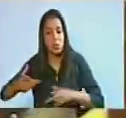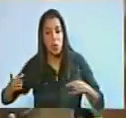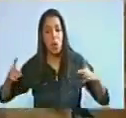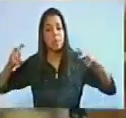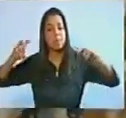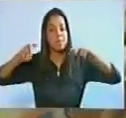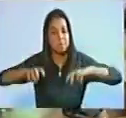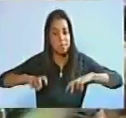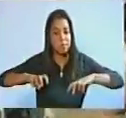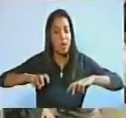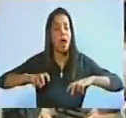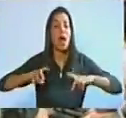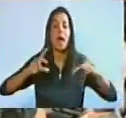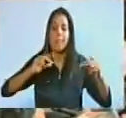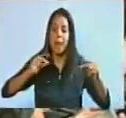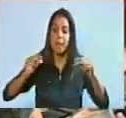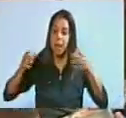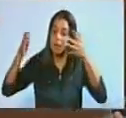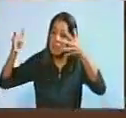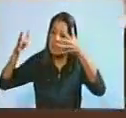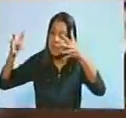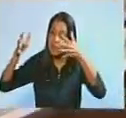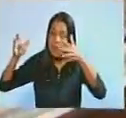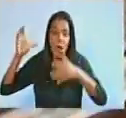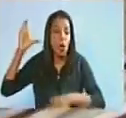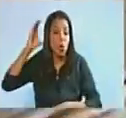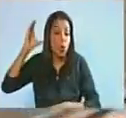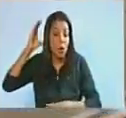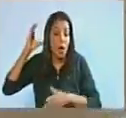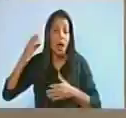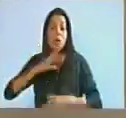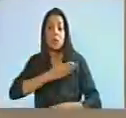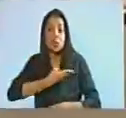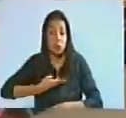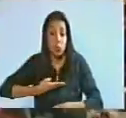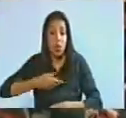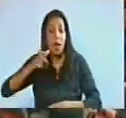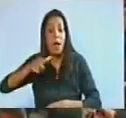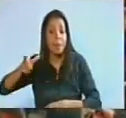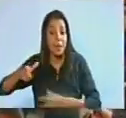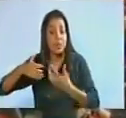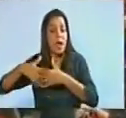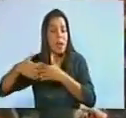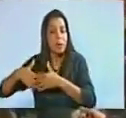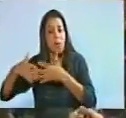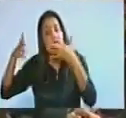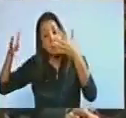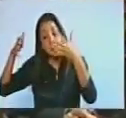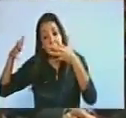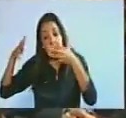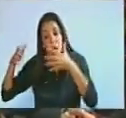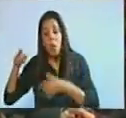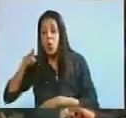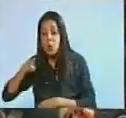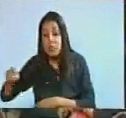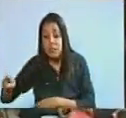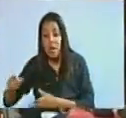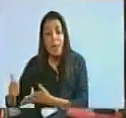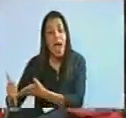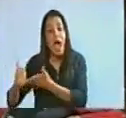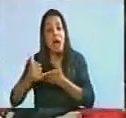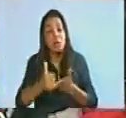a la gente y le vas a decir a estos empresarios, mire hermano, mire hermana, usted tiene que